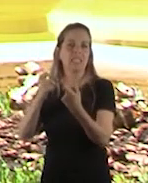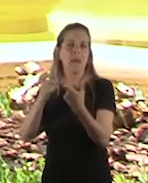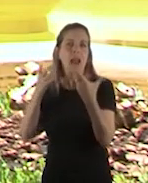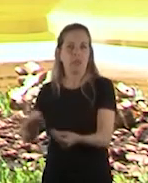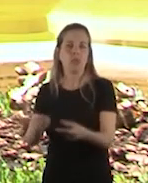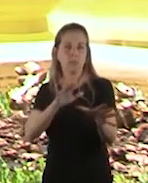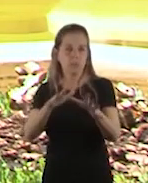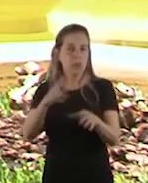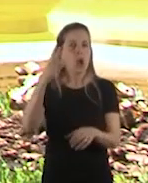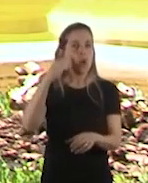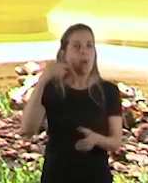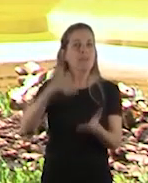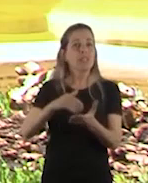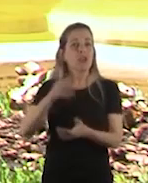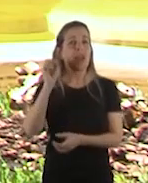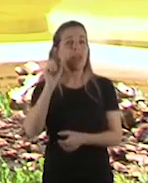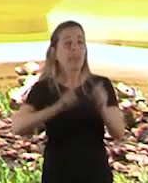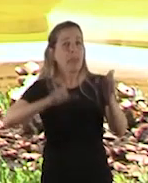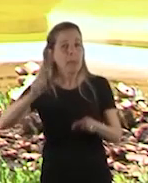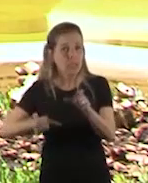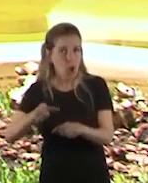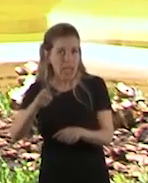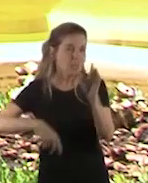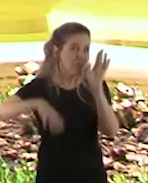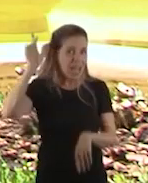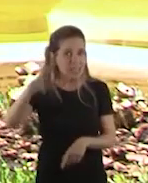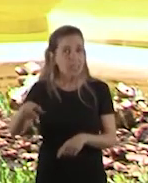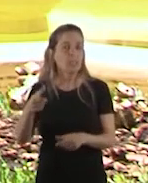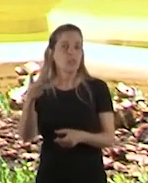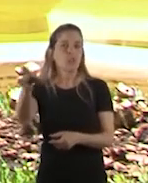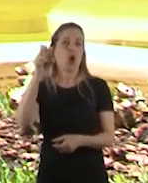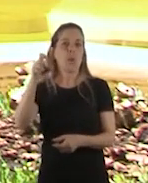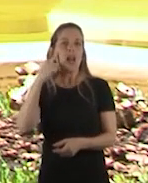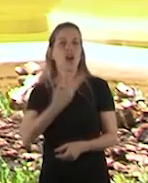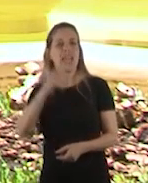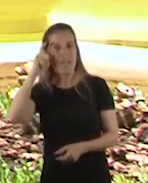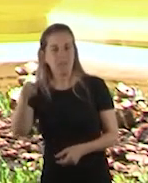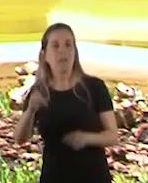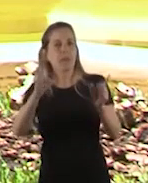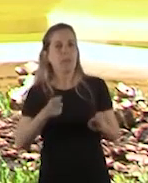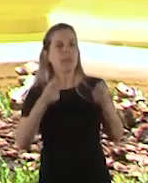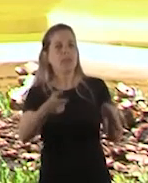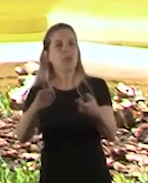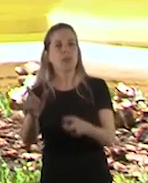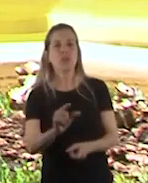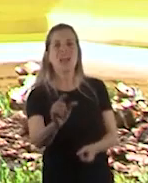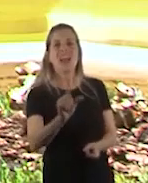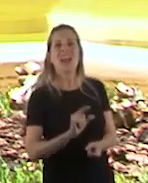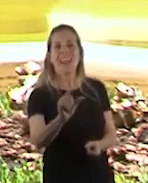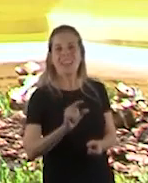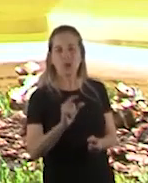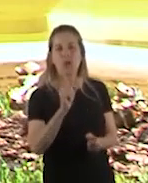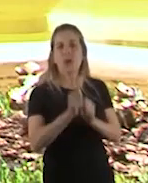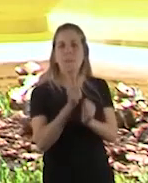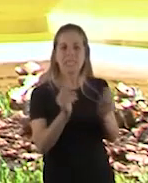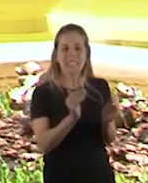Más de 9 millones de personas recibieron el auxilio. Otorgamos créditos blandos a pequeñas y medianas empresas